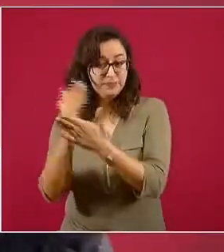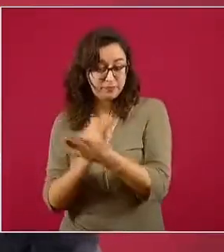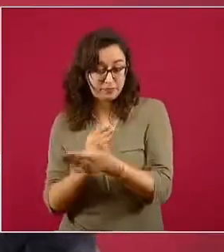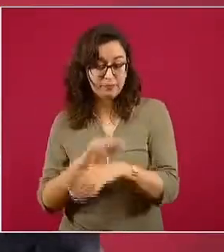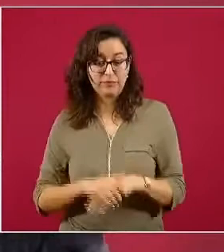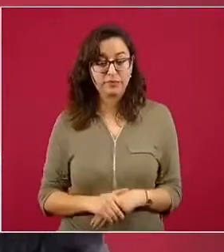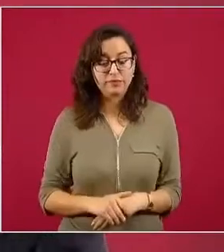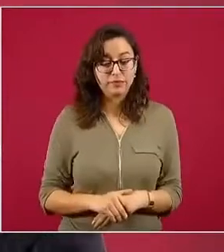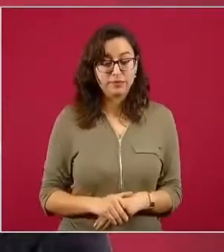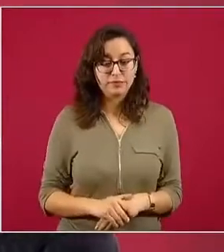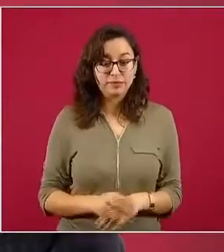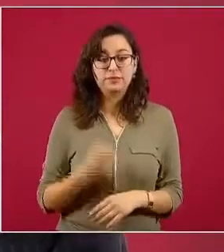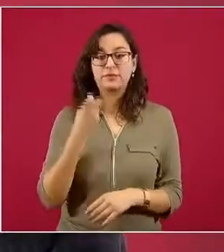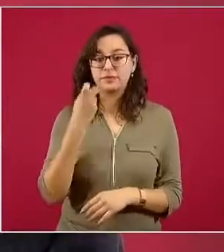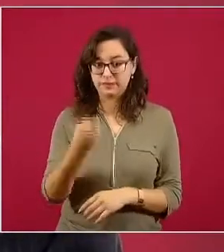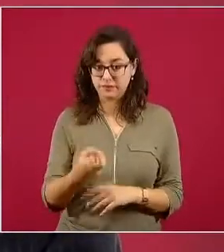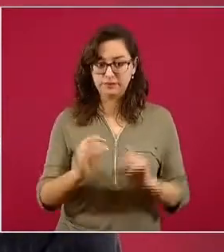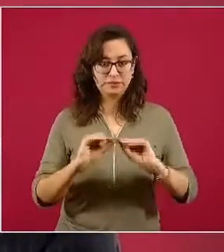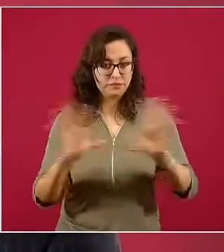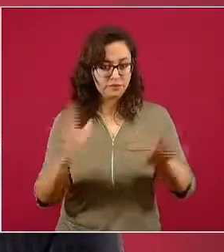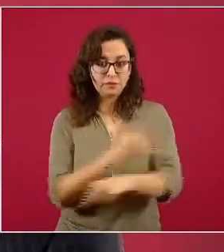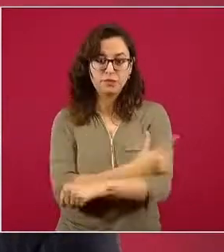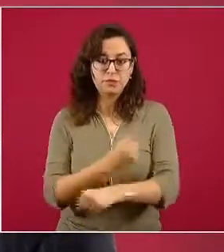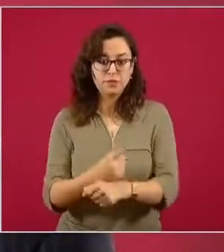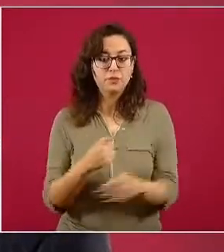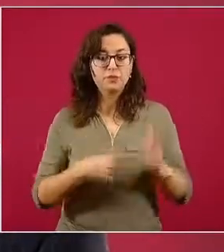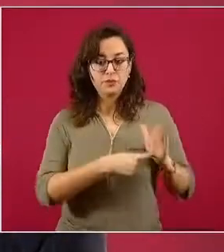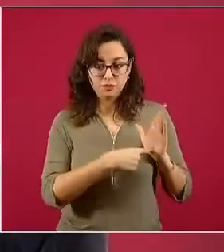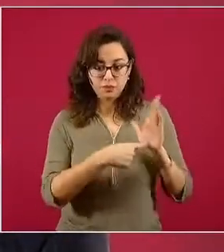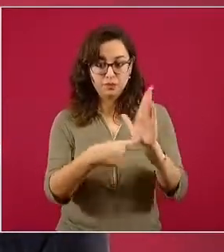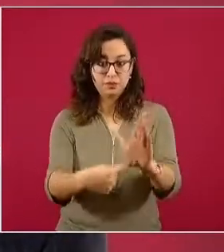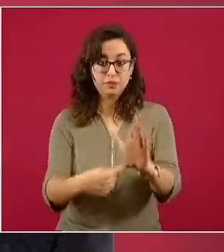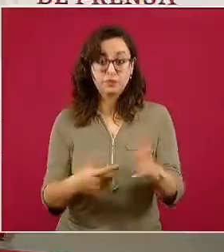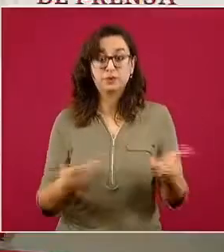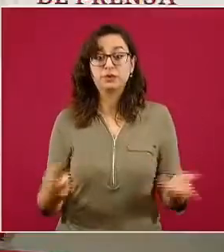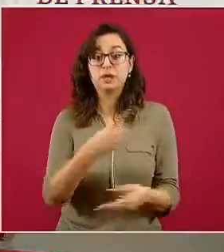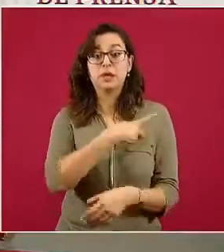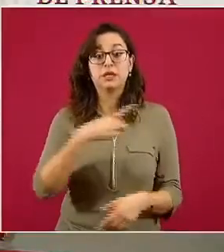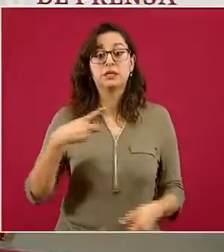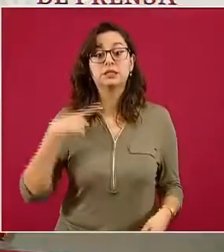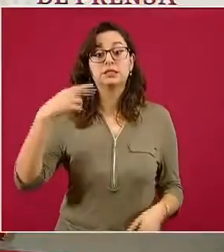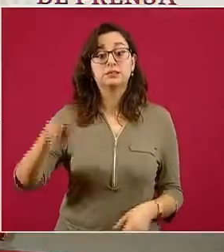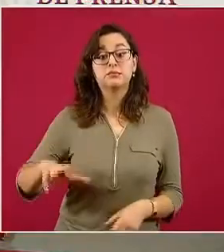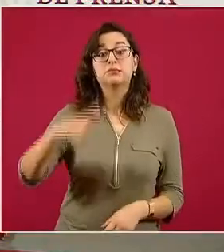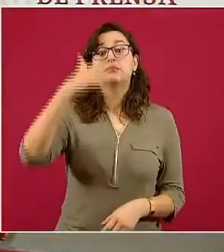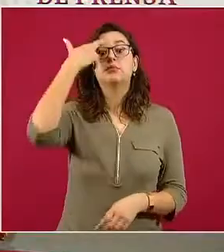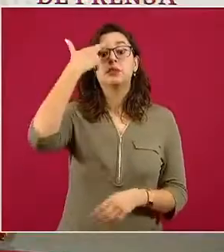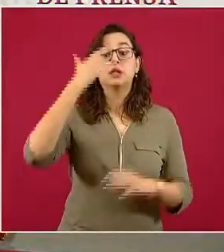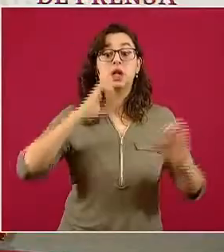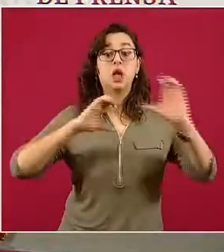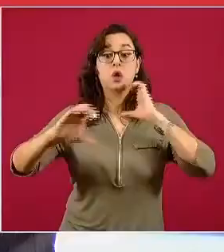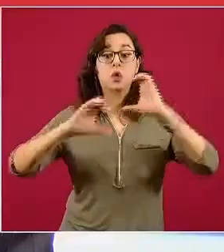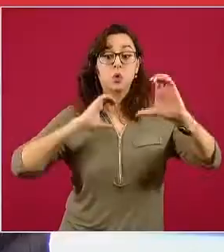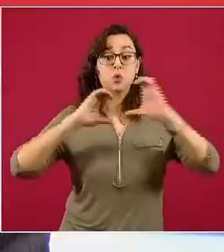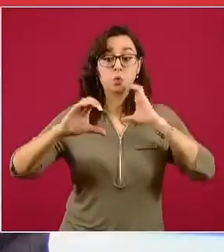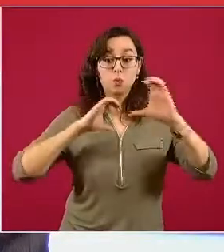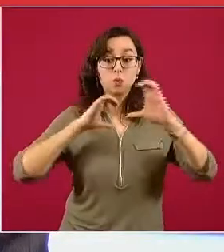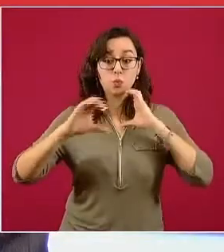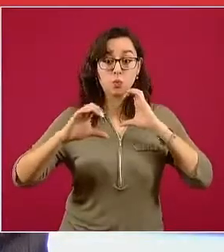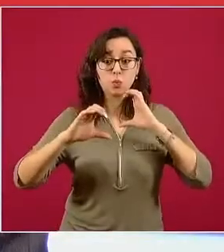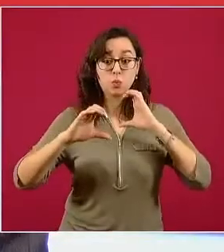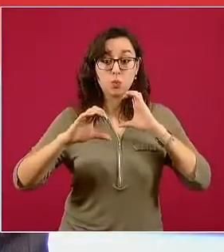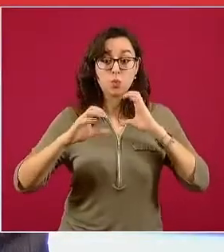Todo va a ser absolutamente transparente. Recuerden que la línea de comunicación o el componente de comunicación del